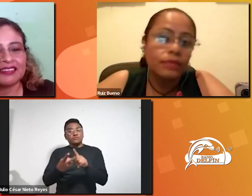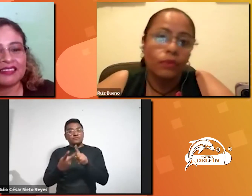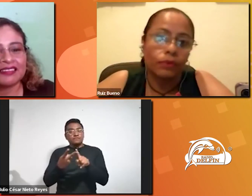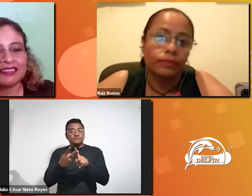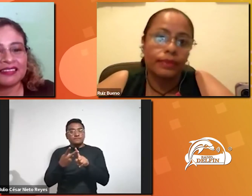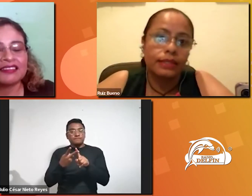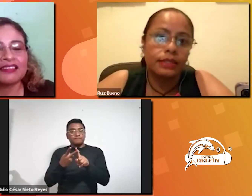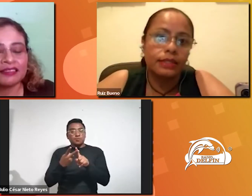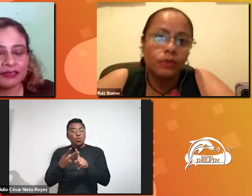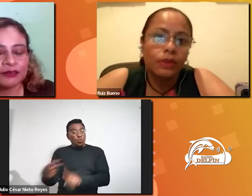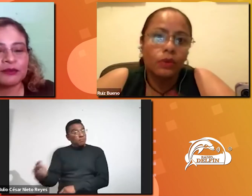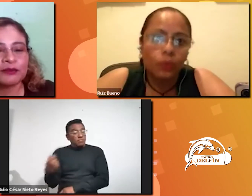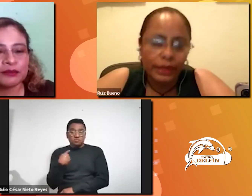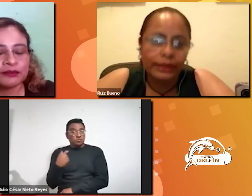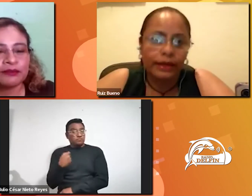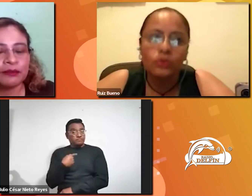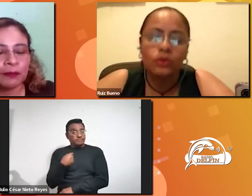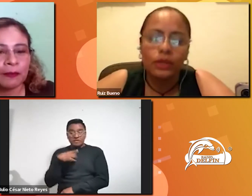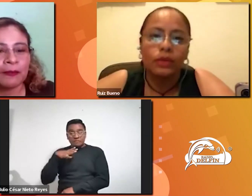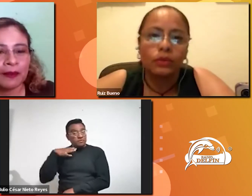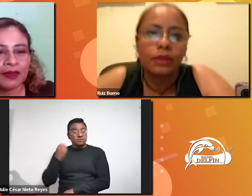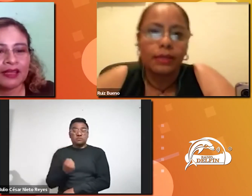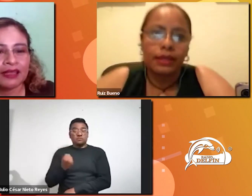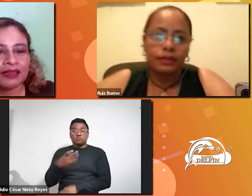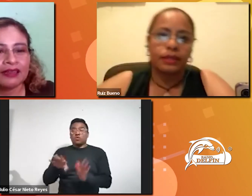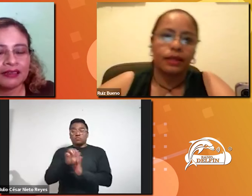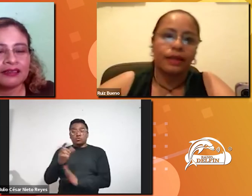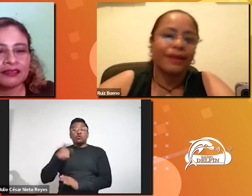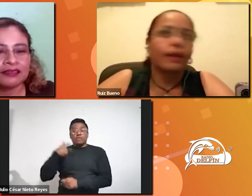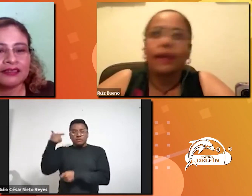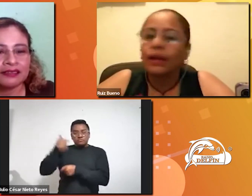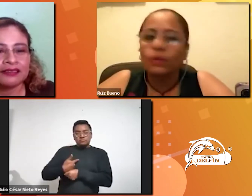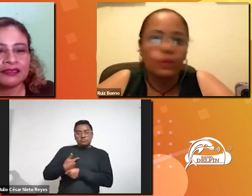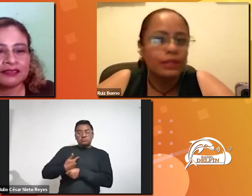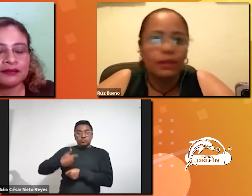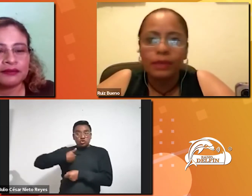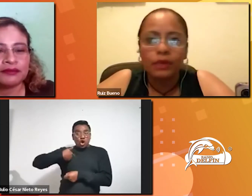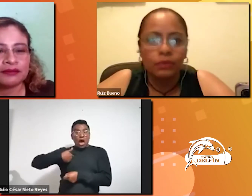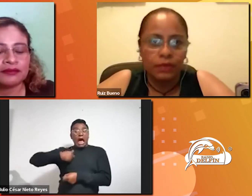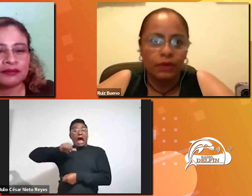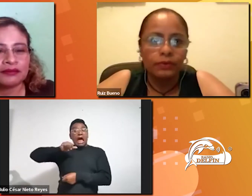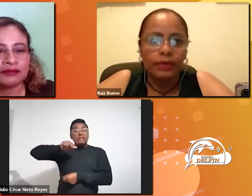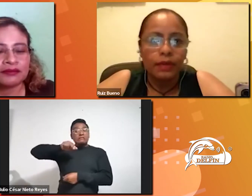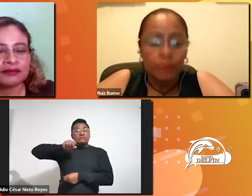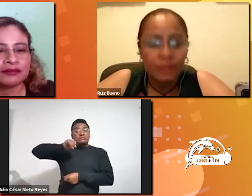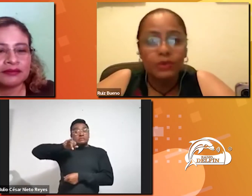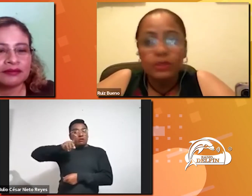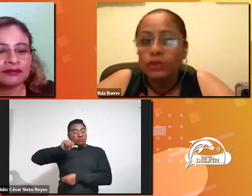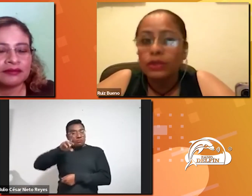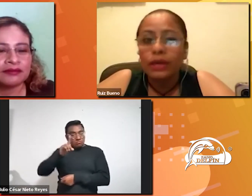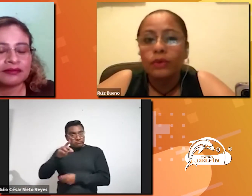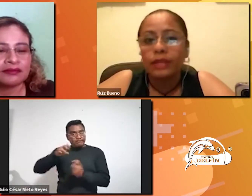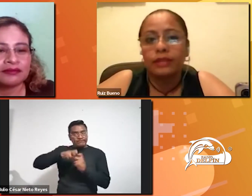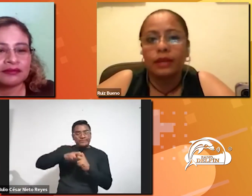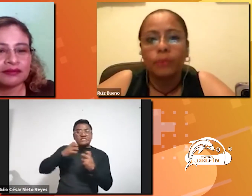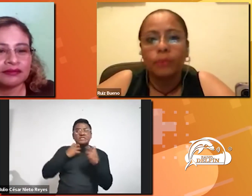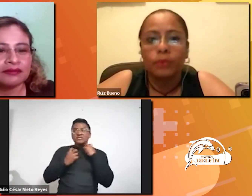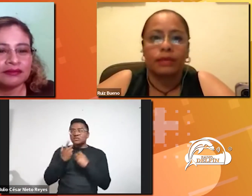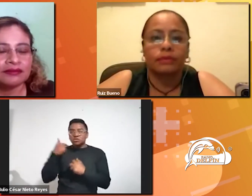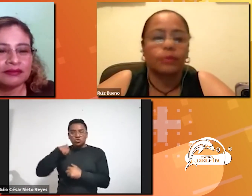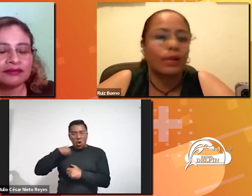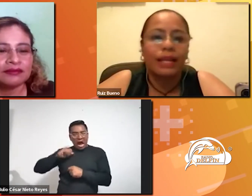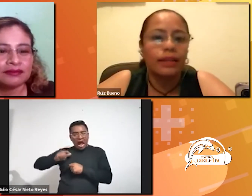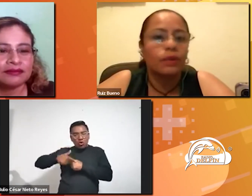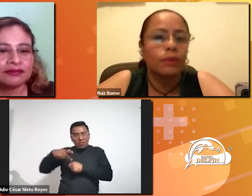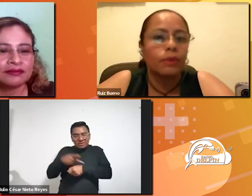uno mismo. Si yo me doy cuenta que yo estoy en un tema de ansiedad, que algo no está bien conmigo, pues entonces yo tengo que hacer algo por